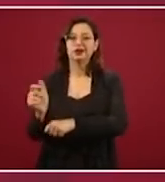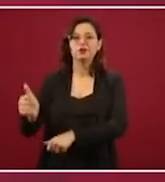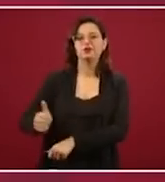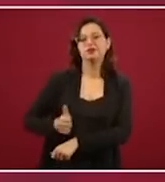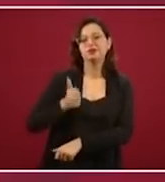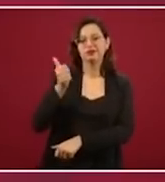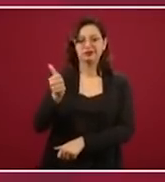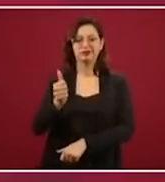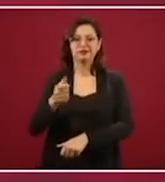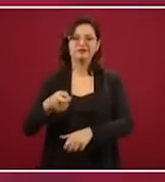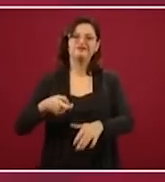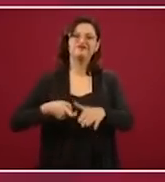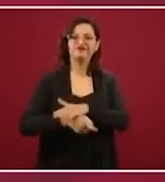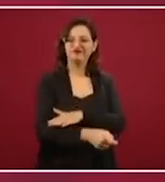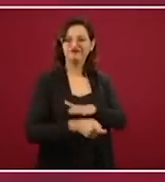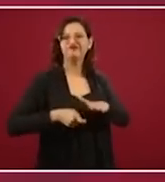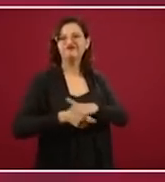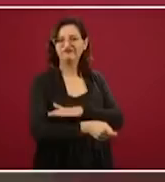moche,